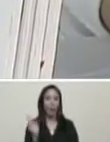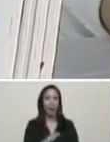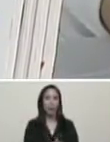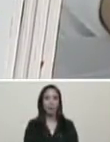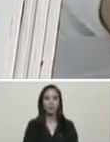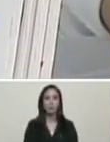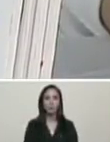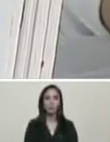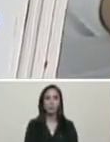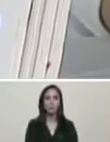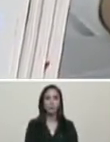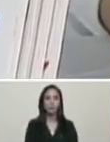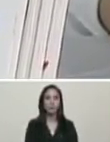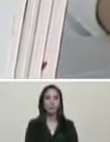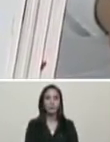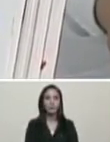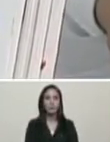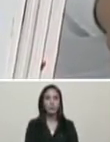Naguará, pues.